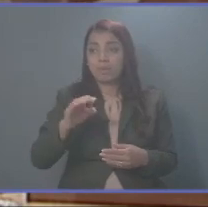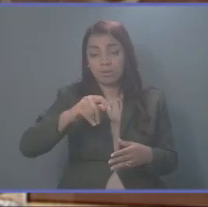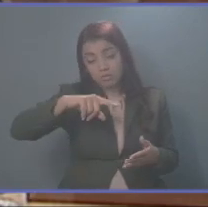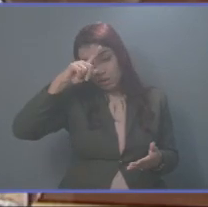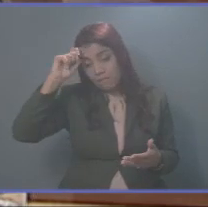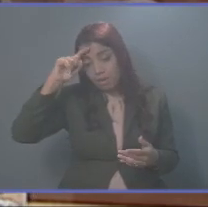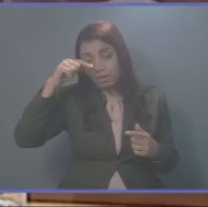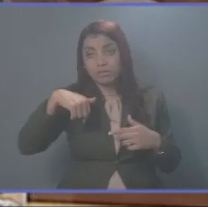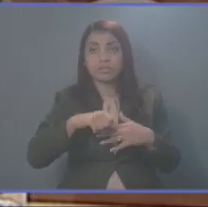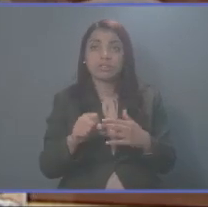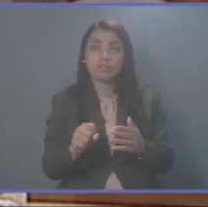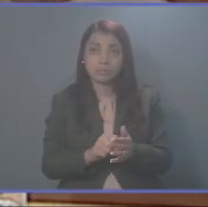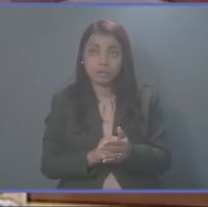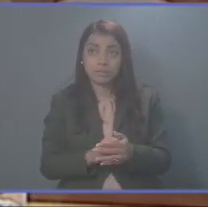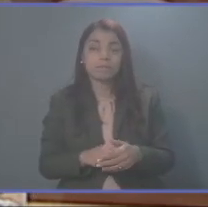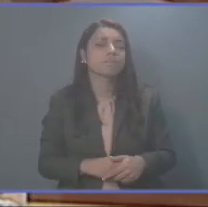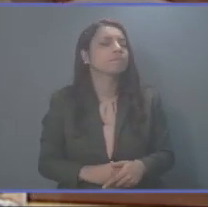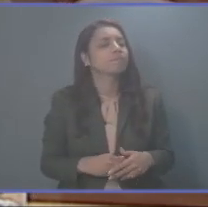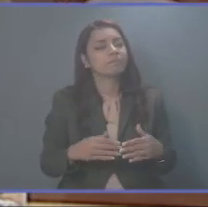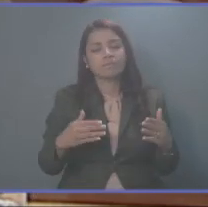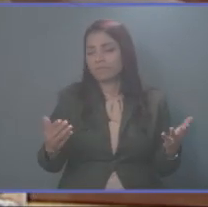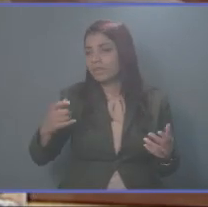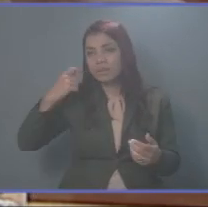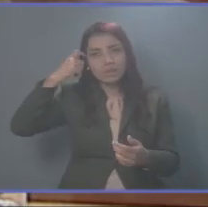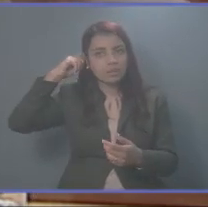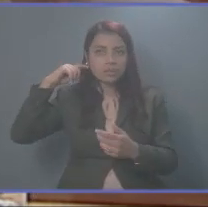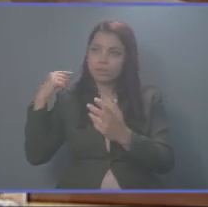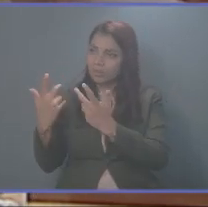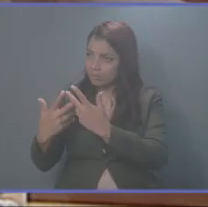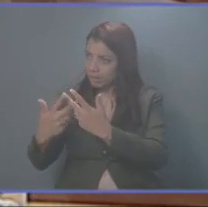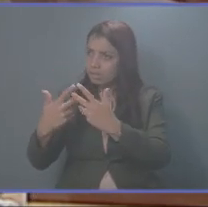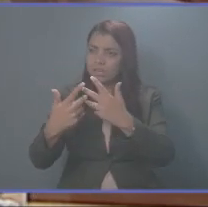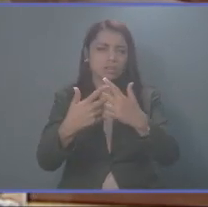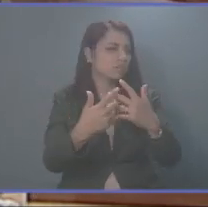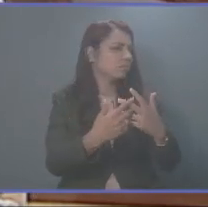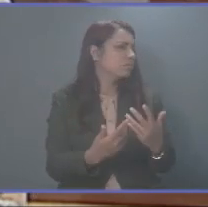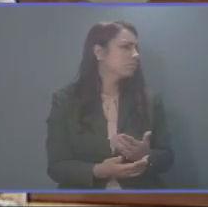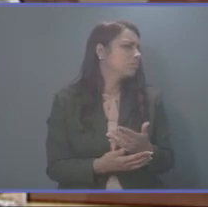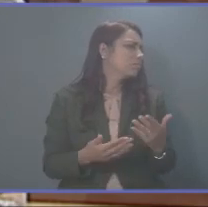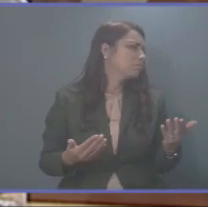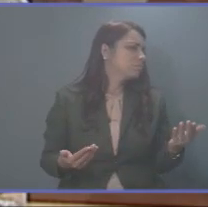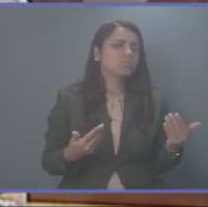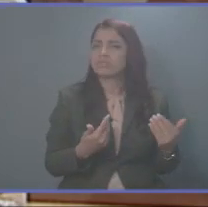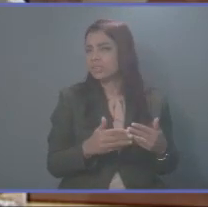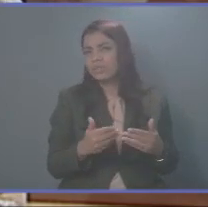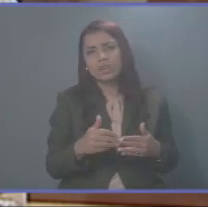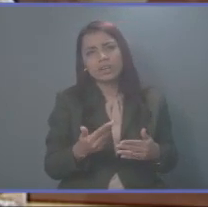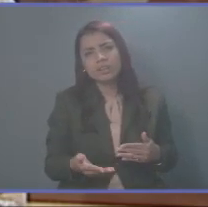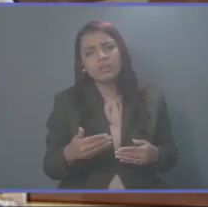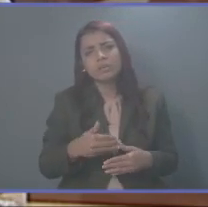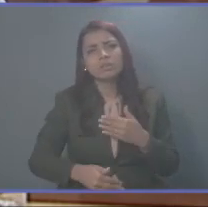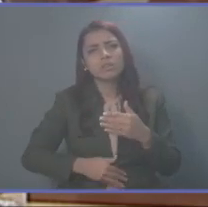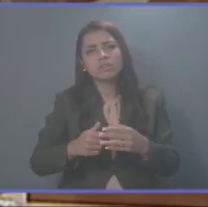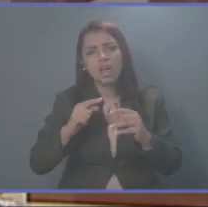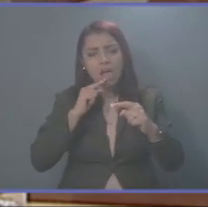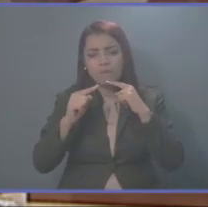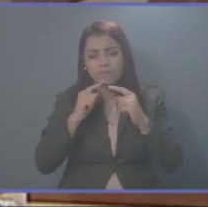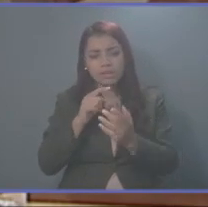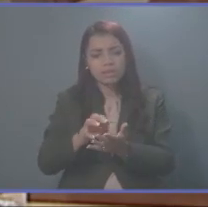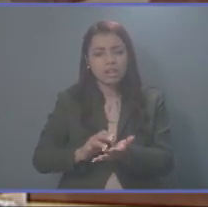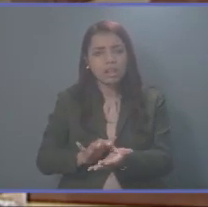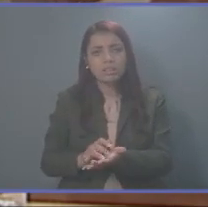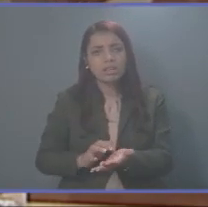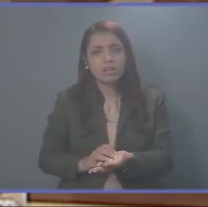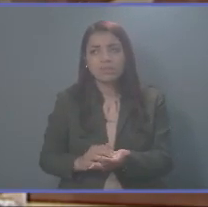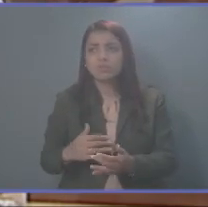del Estado. Estimados colegas, más allá de los elementos administrativos,